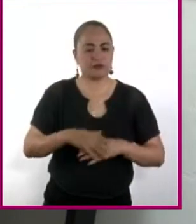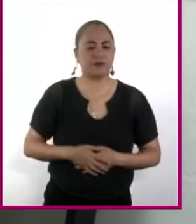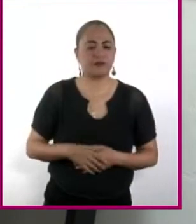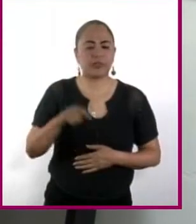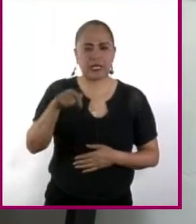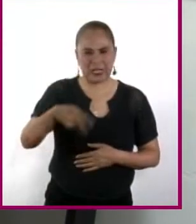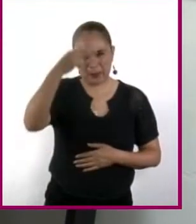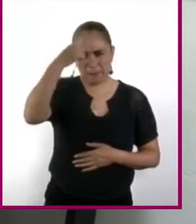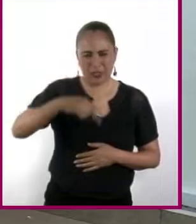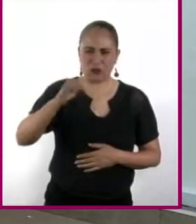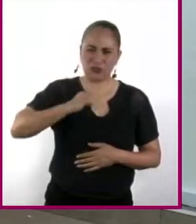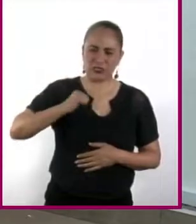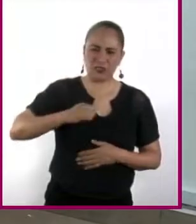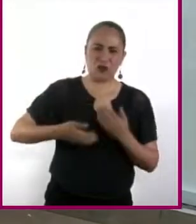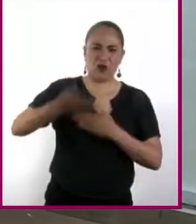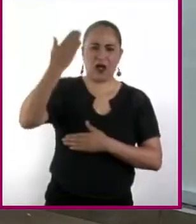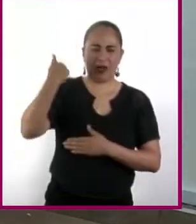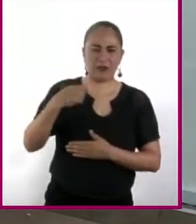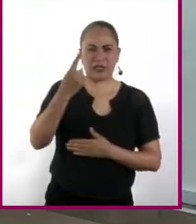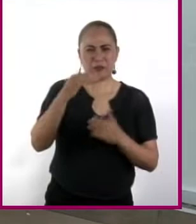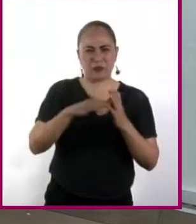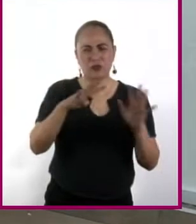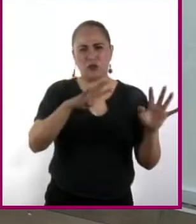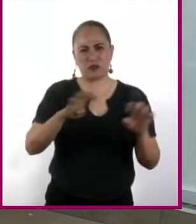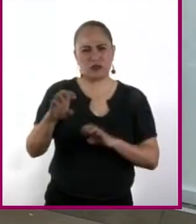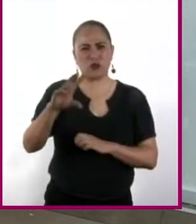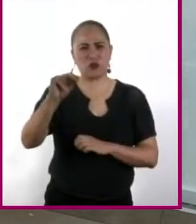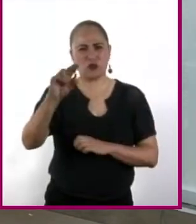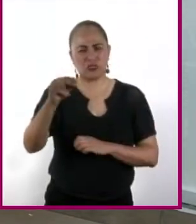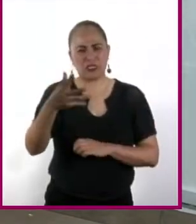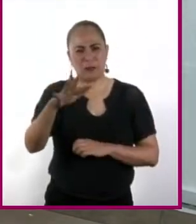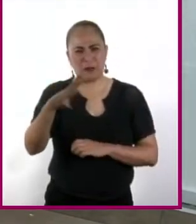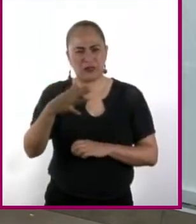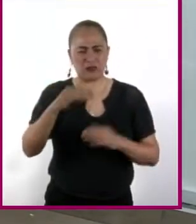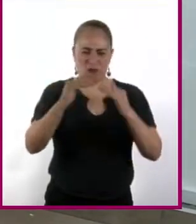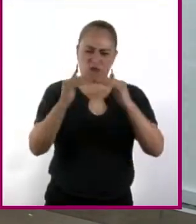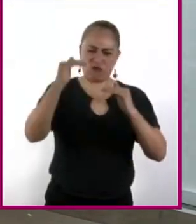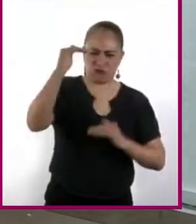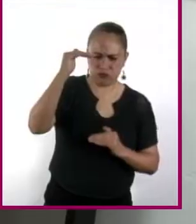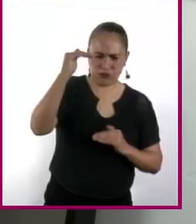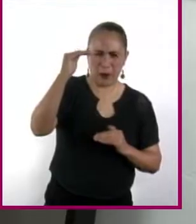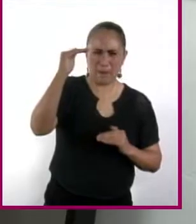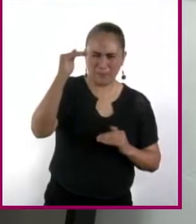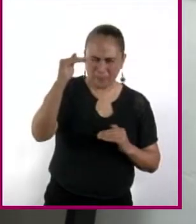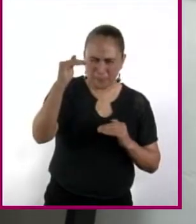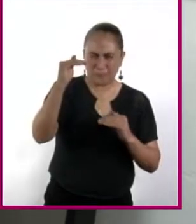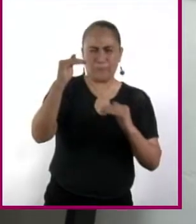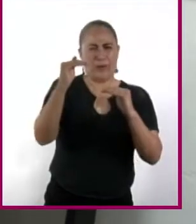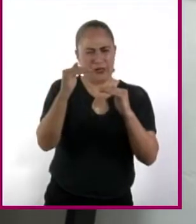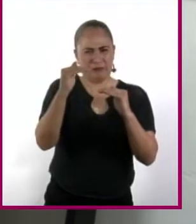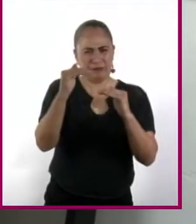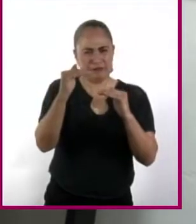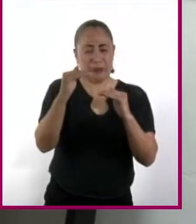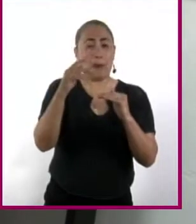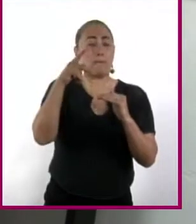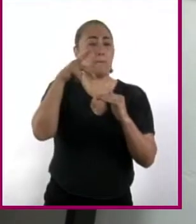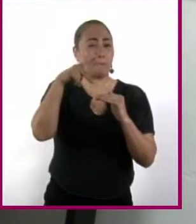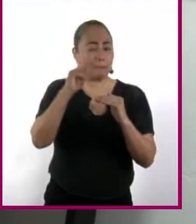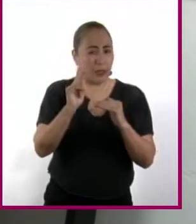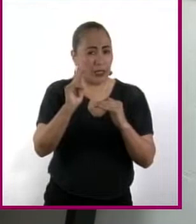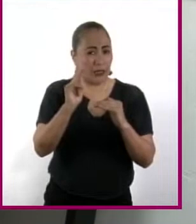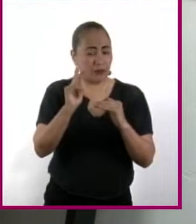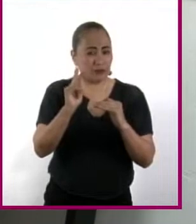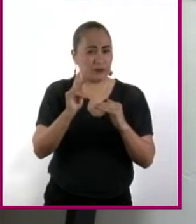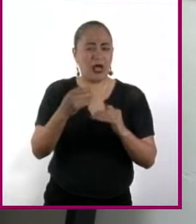siglo pasado hasta la década de 1980 las desigualdades presentaron una reducción significativa. Sin embargo, por lo que